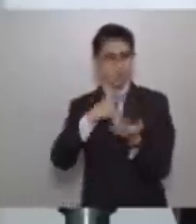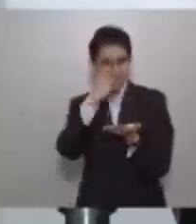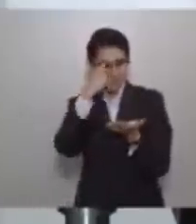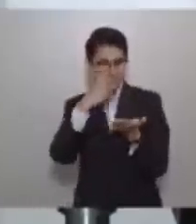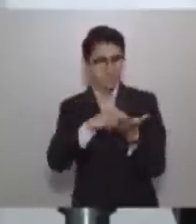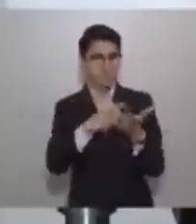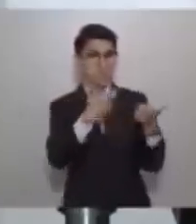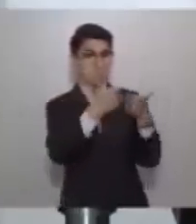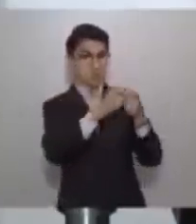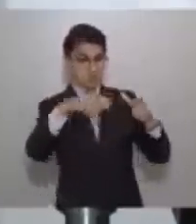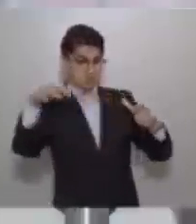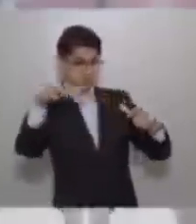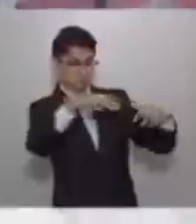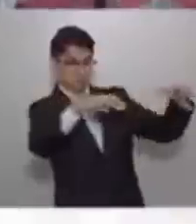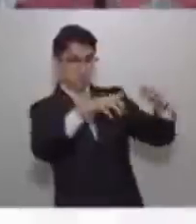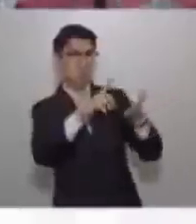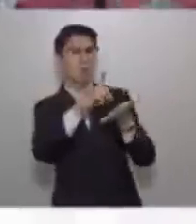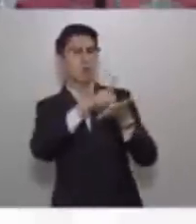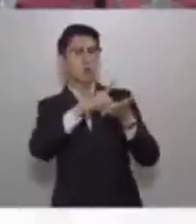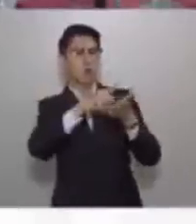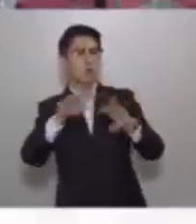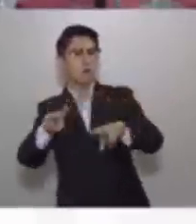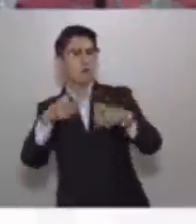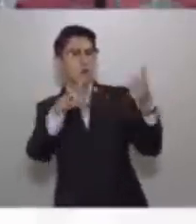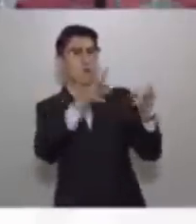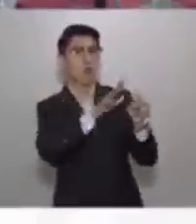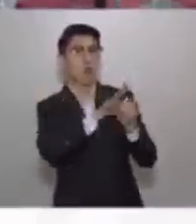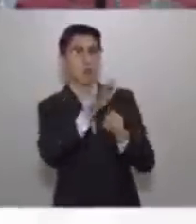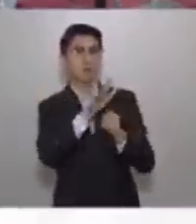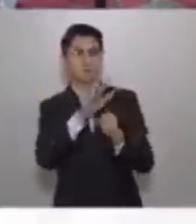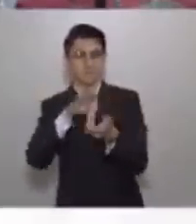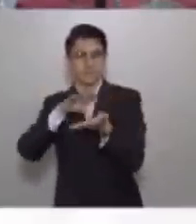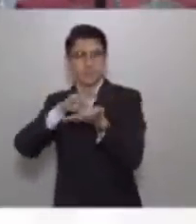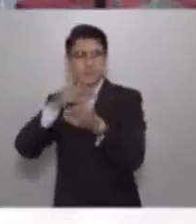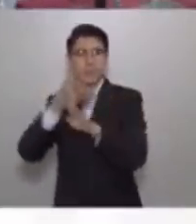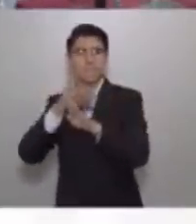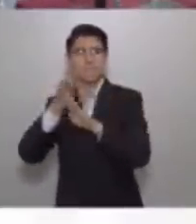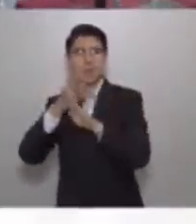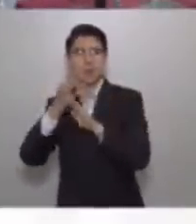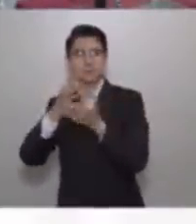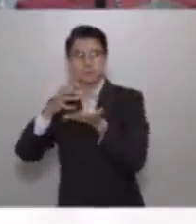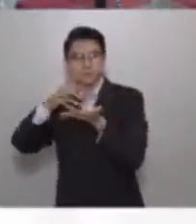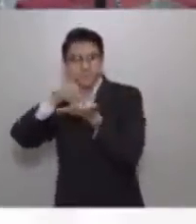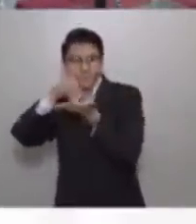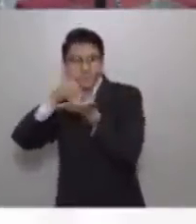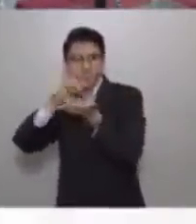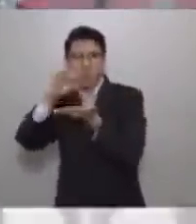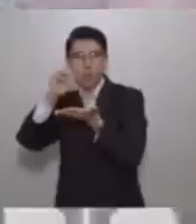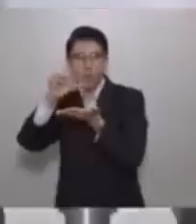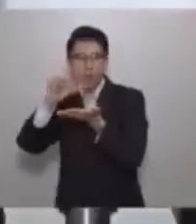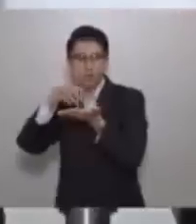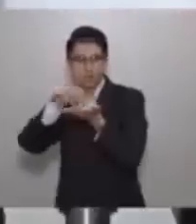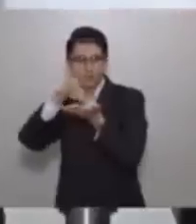es víctima colateral o también en la misma situación? Estaba en el mismo sitio, todavía no hemos tenido oportunidad de